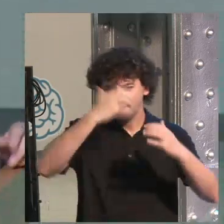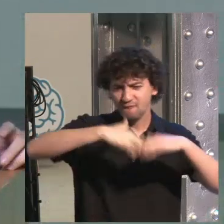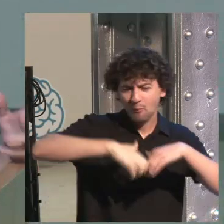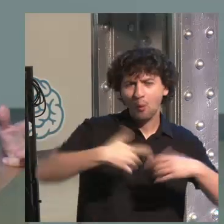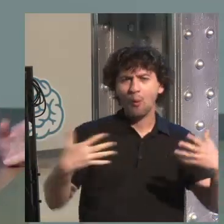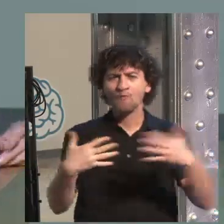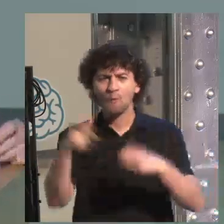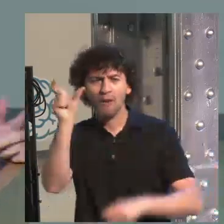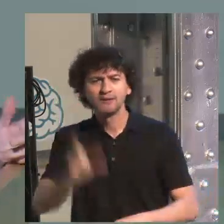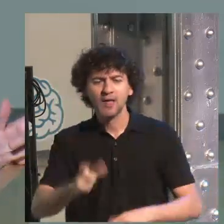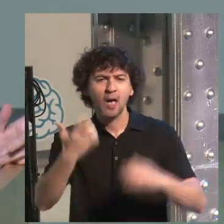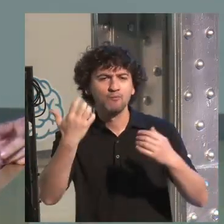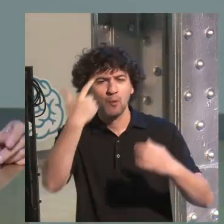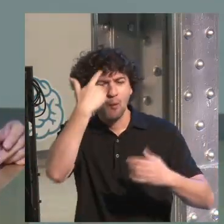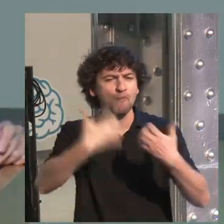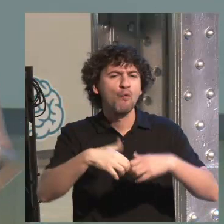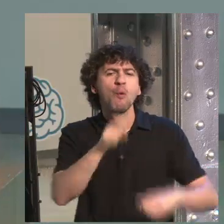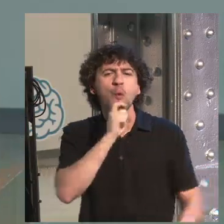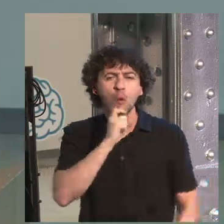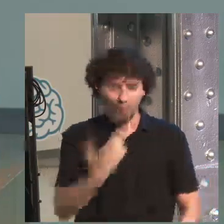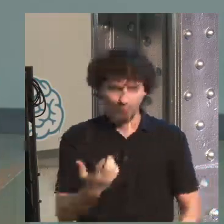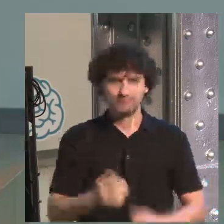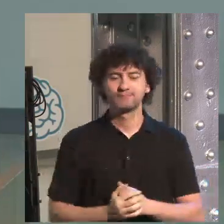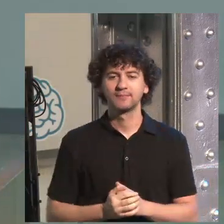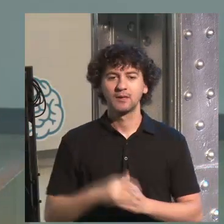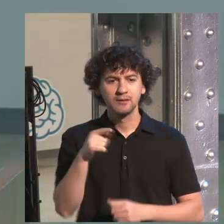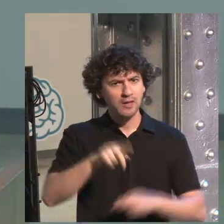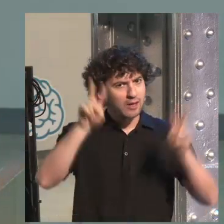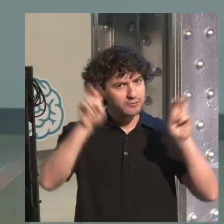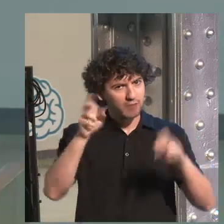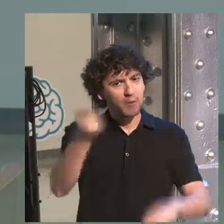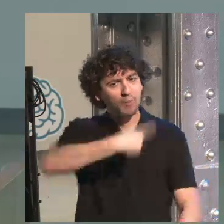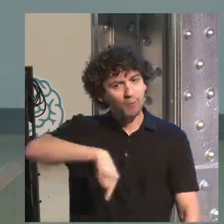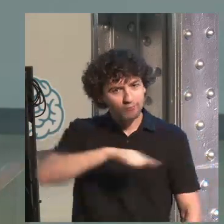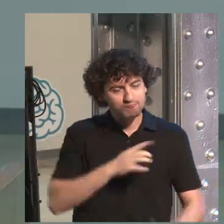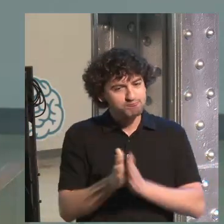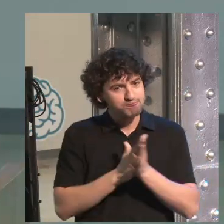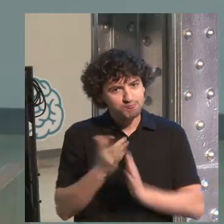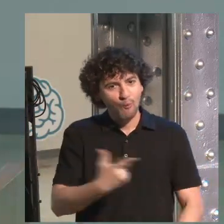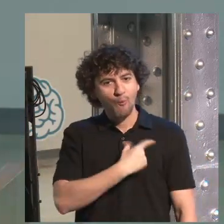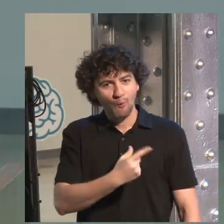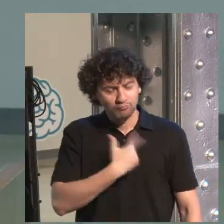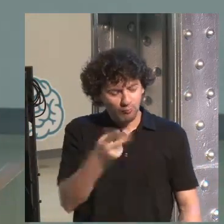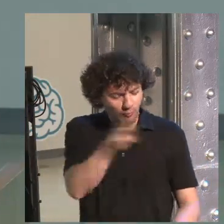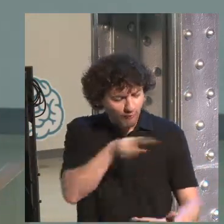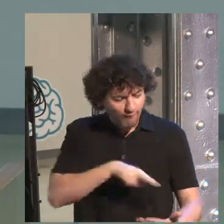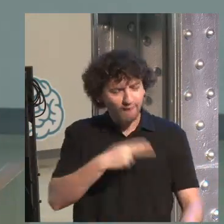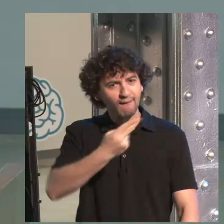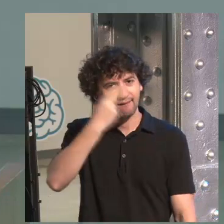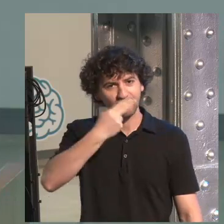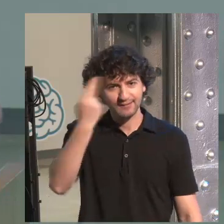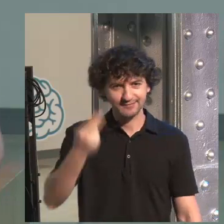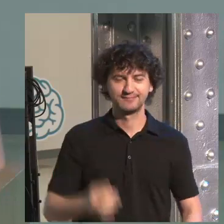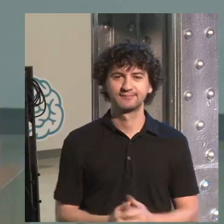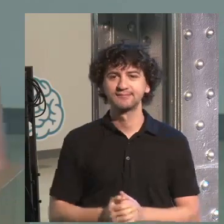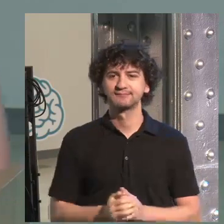futbolista. De modo que estamos hablando además de un tema que nos gusta especialmente leer, que suele tener siempre el